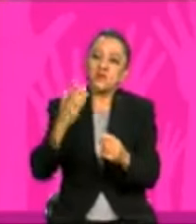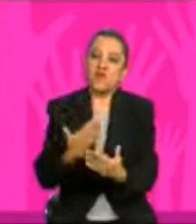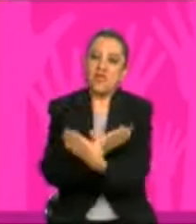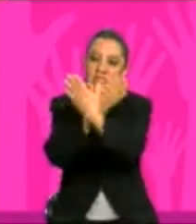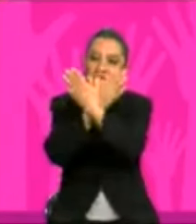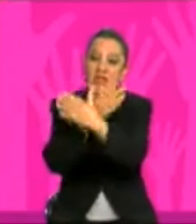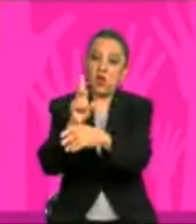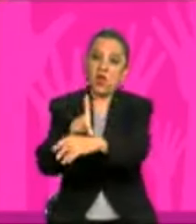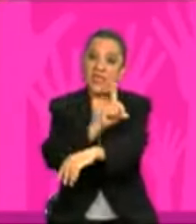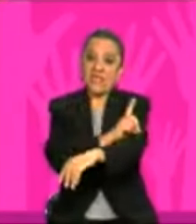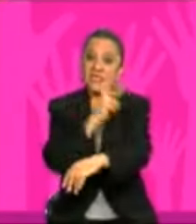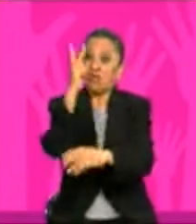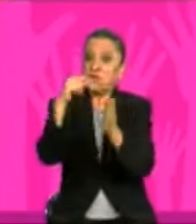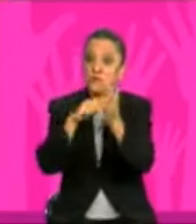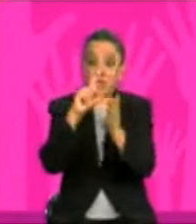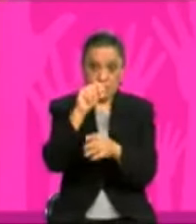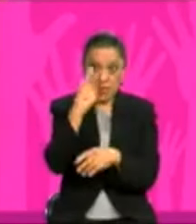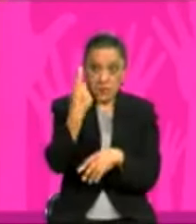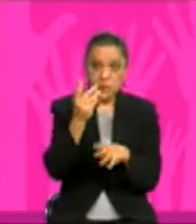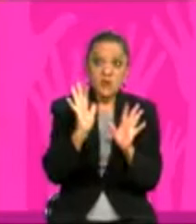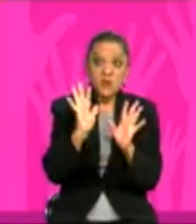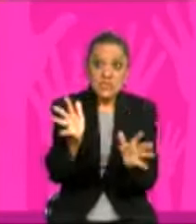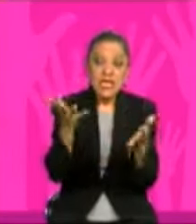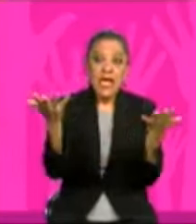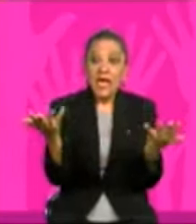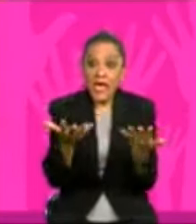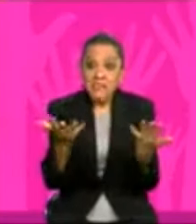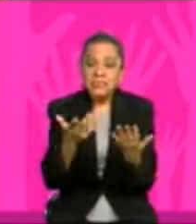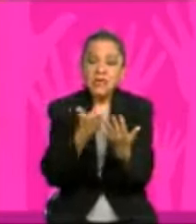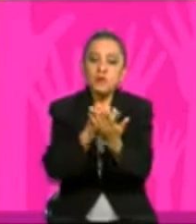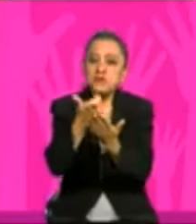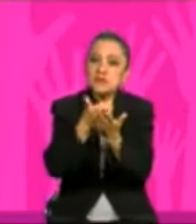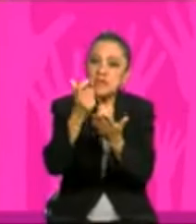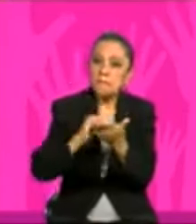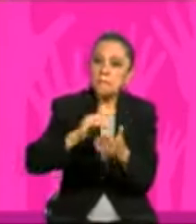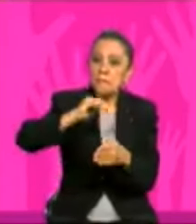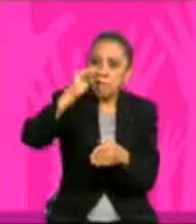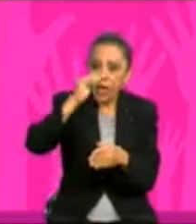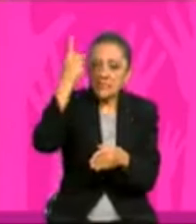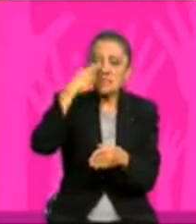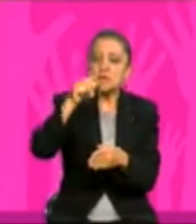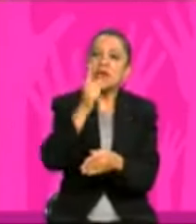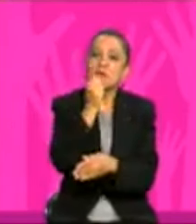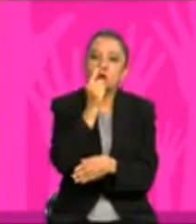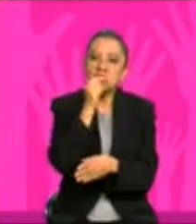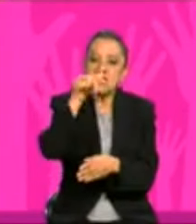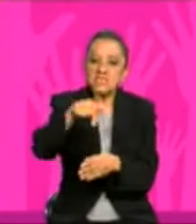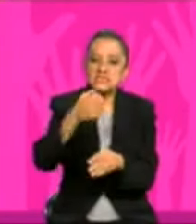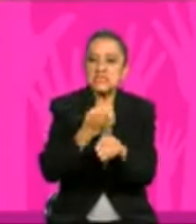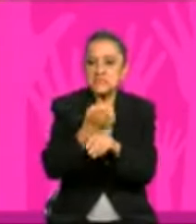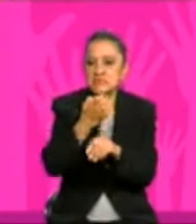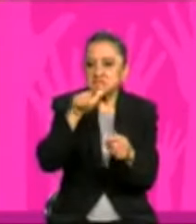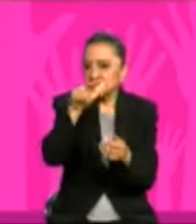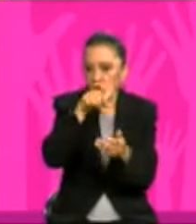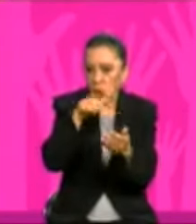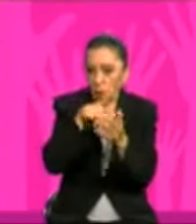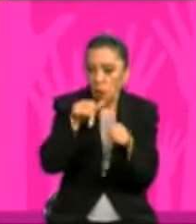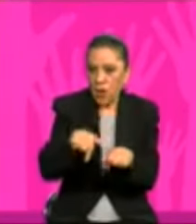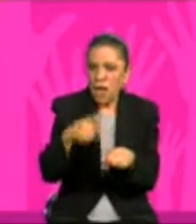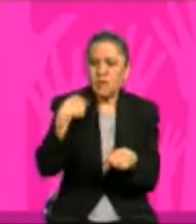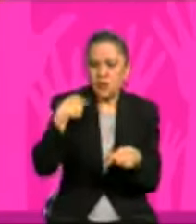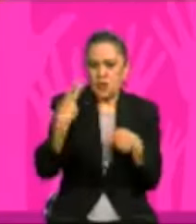2021, hemos generado aumento de los salarios a los policías locales. Lo que yo les pregunto es por qué